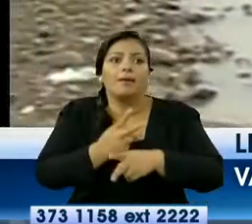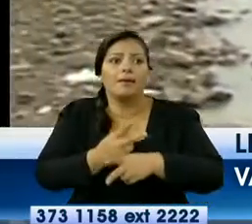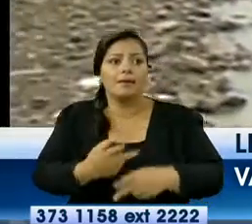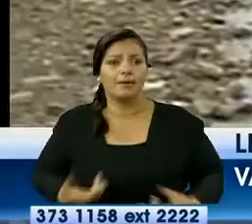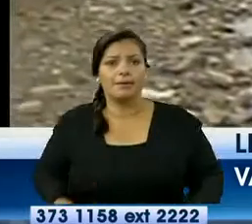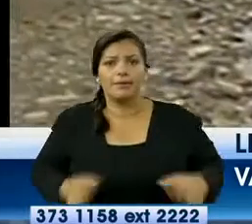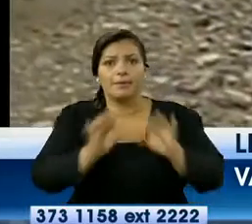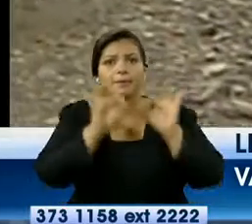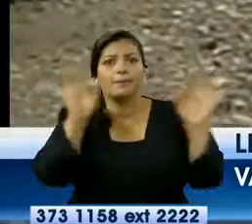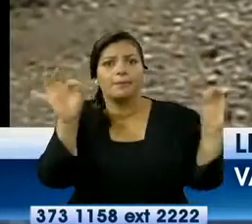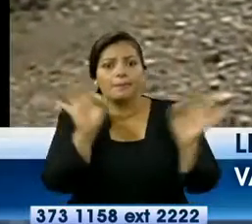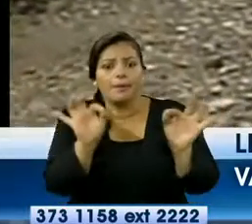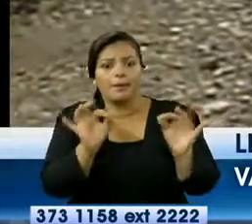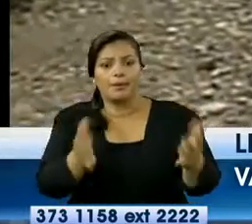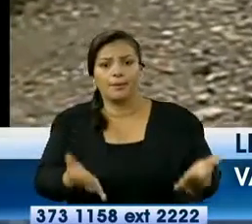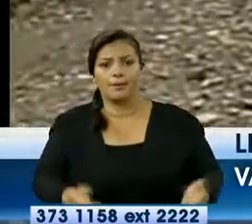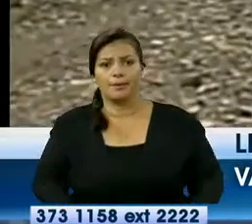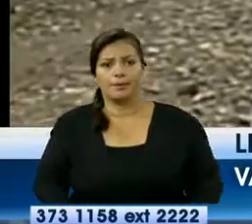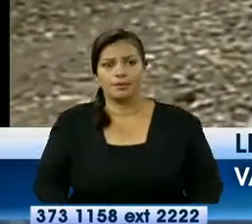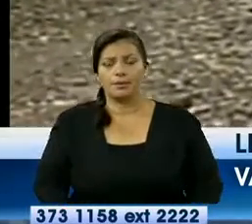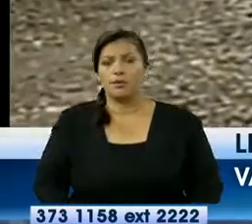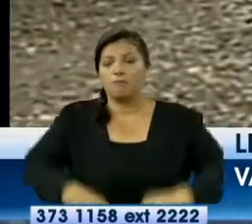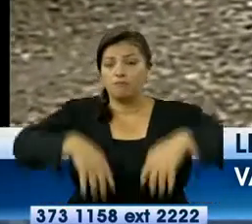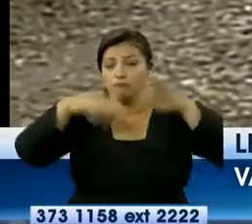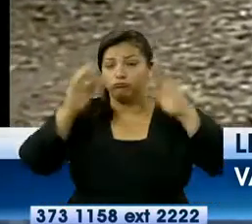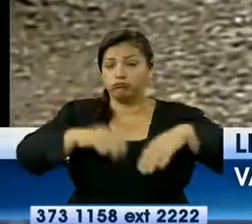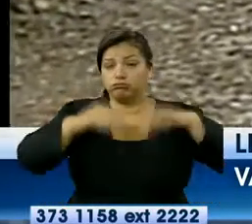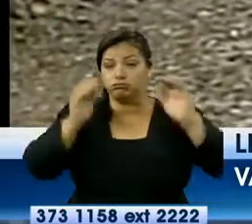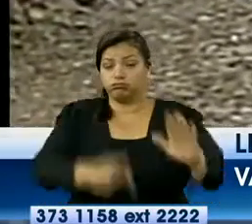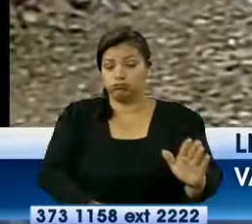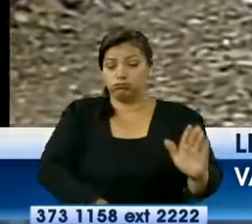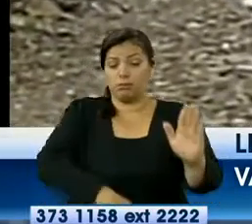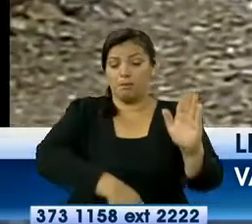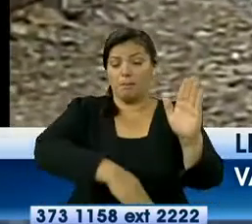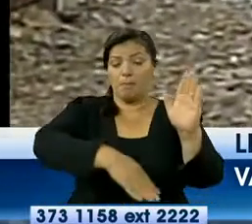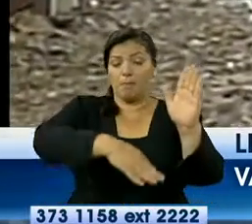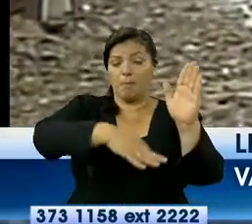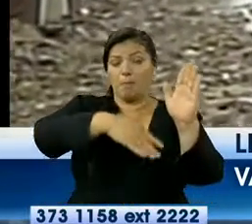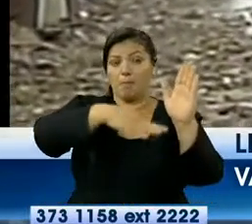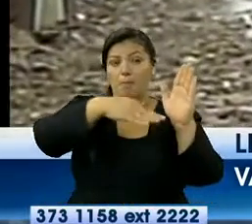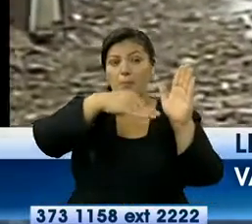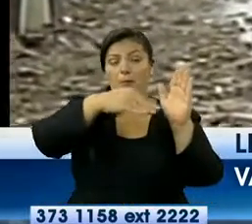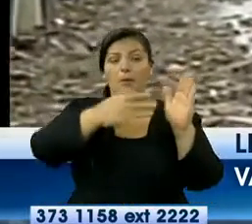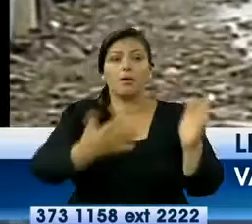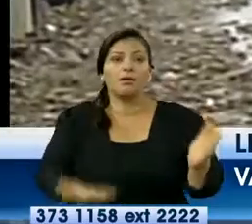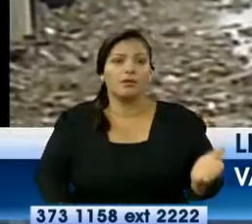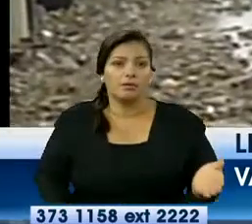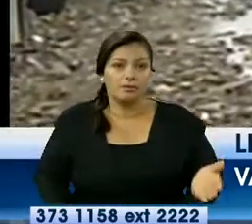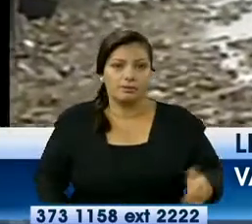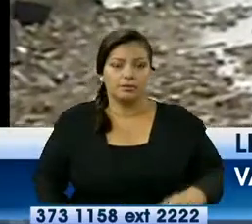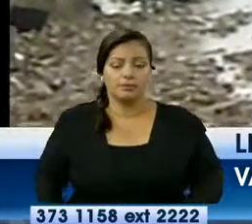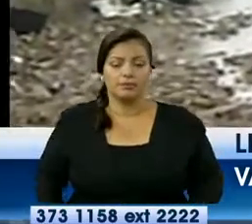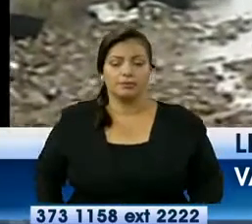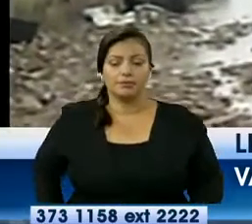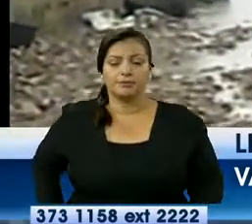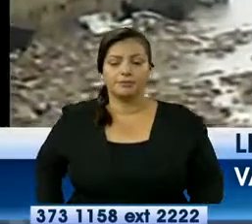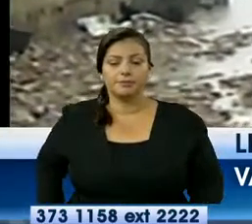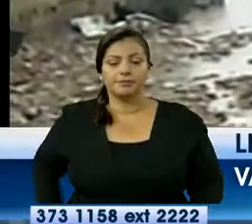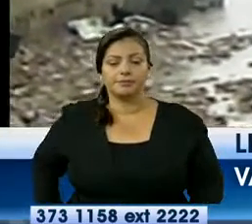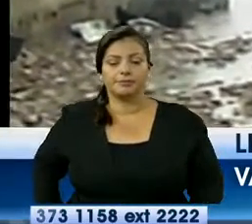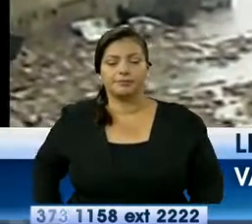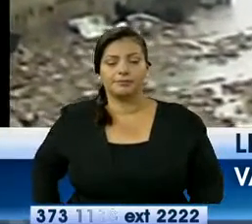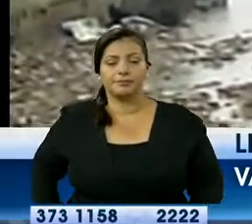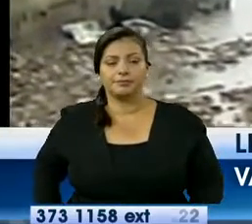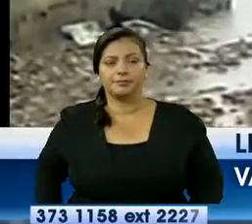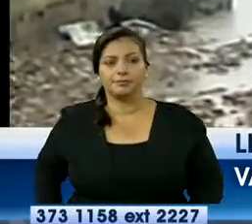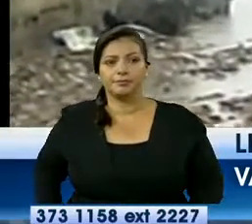bajo, cuando llueve más fuerte eso sube hasta arriba. Ese medidor antes lo subimos ayer porque estaba bien abajo, caído. Ahora, vemos que aquí están, ¿qué?